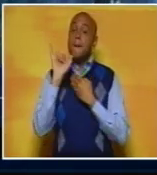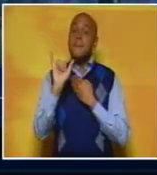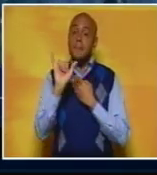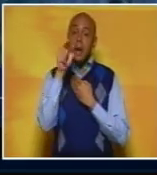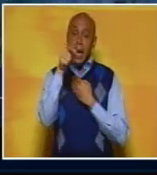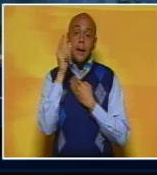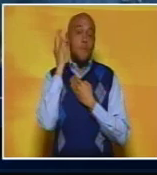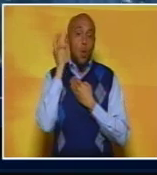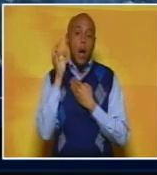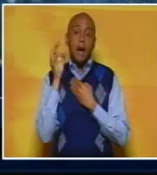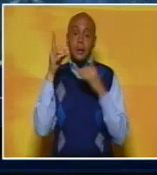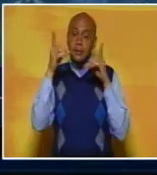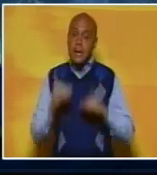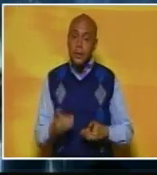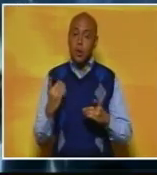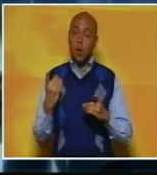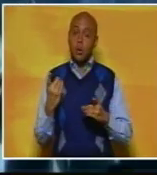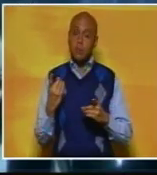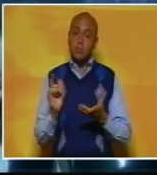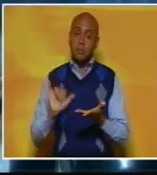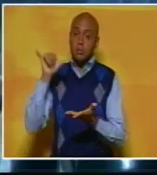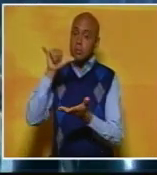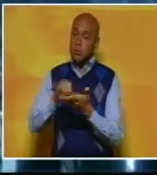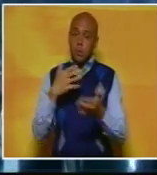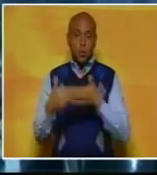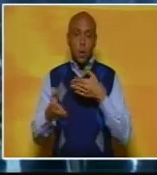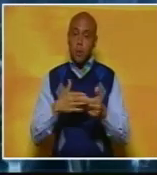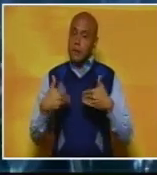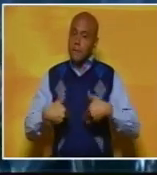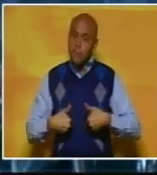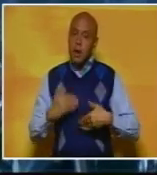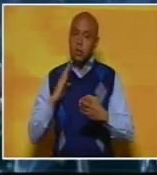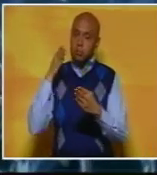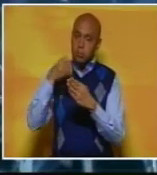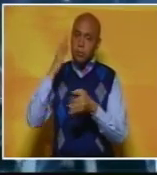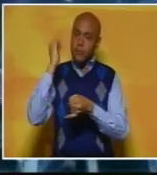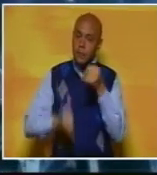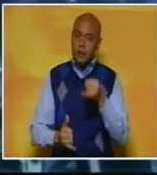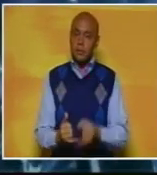quien quiso hacer esta gira y la terminará cueste lo que cueste.